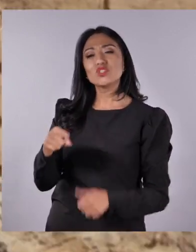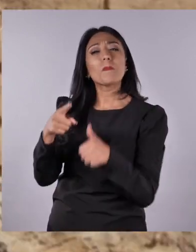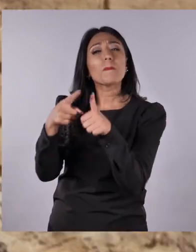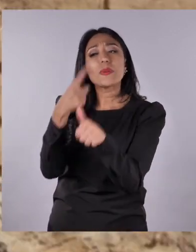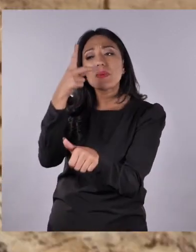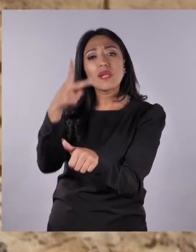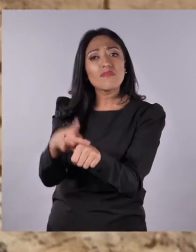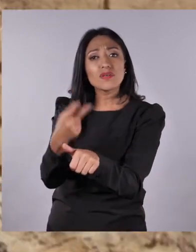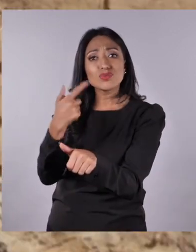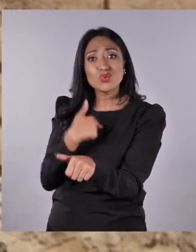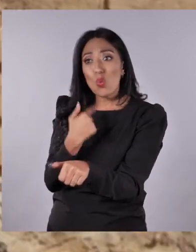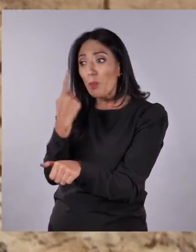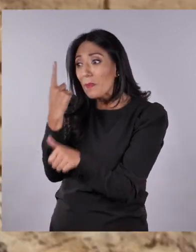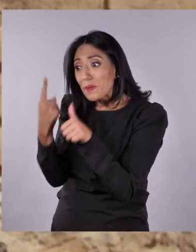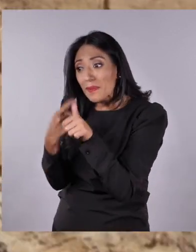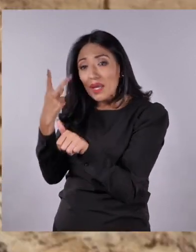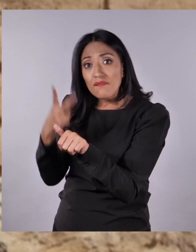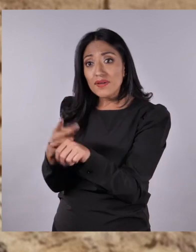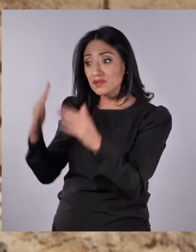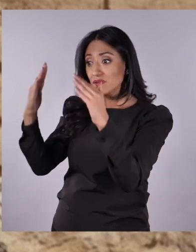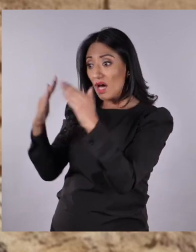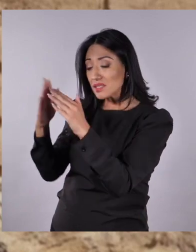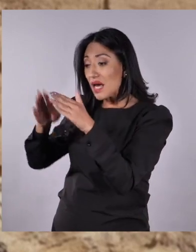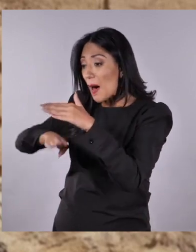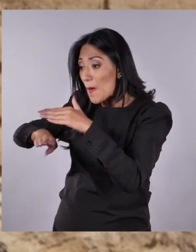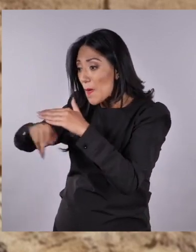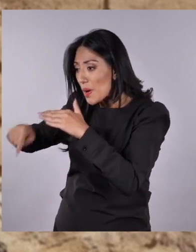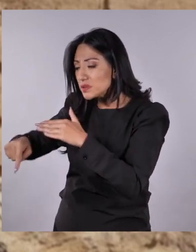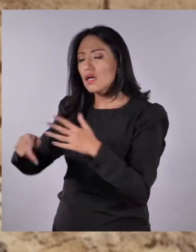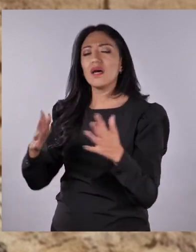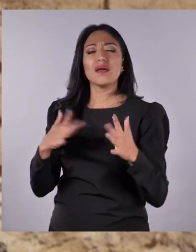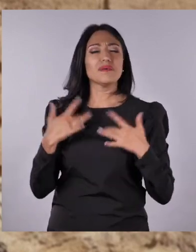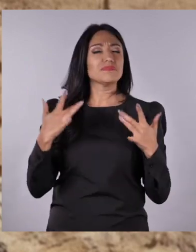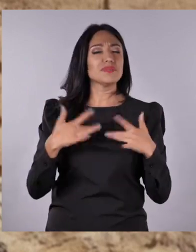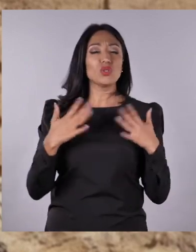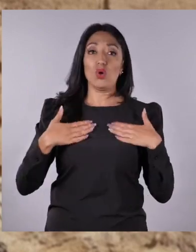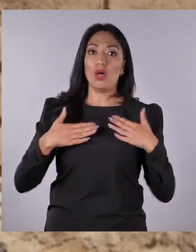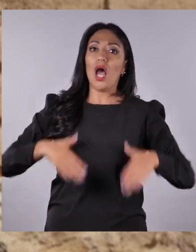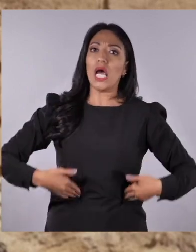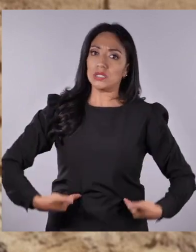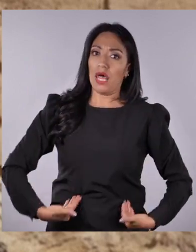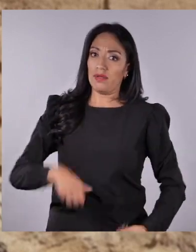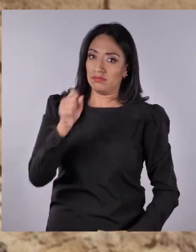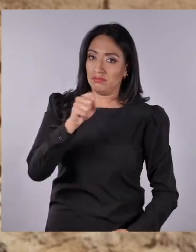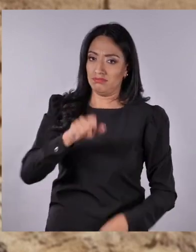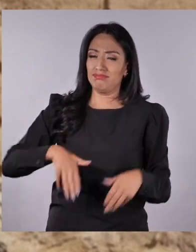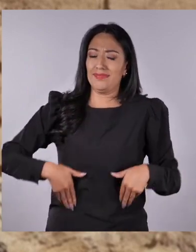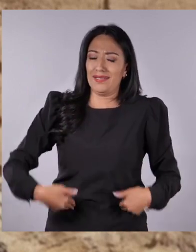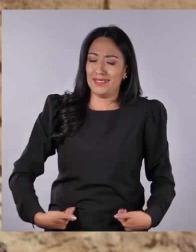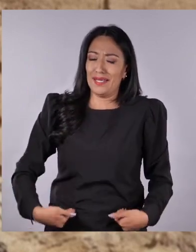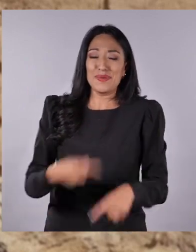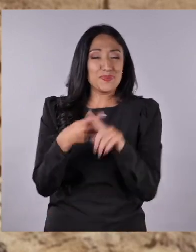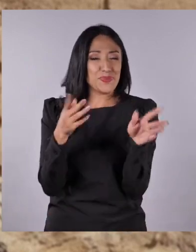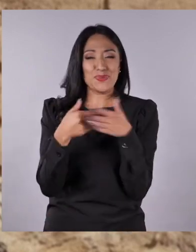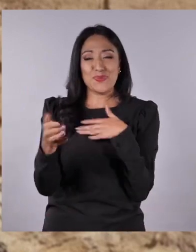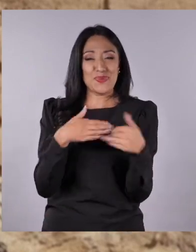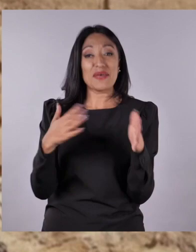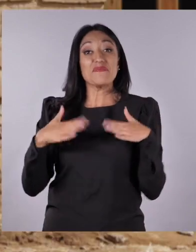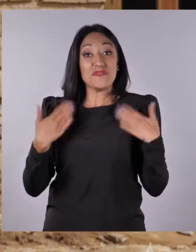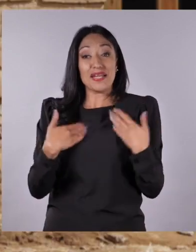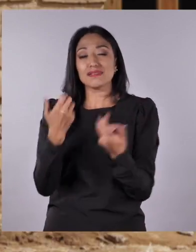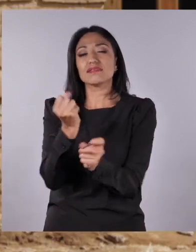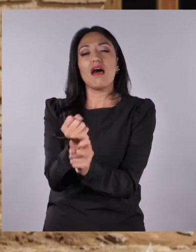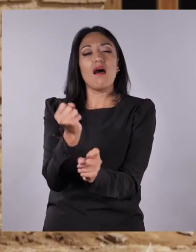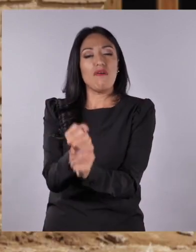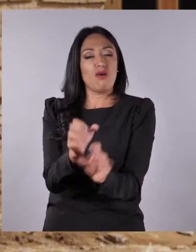La primera vez que hago los cimientos de una casa y me siento tan contenta, cansada, pero feliz con el trabajo hecho